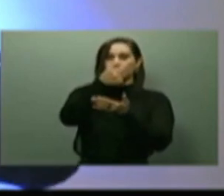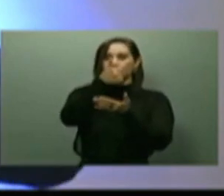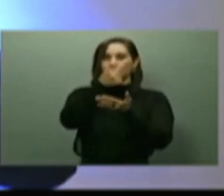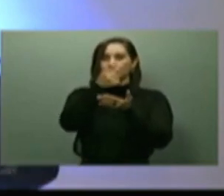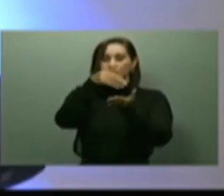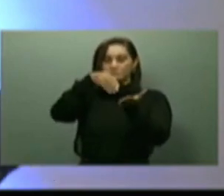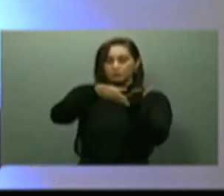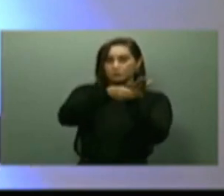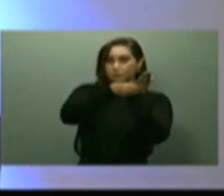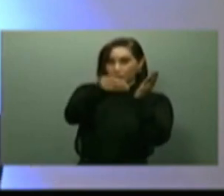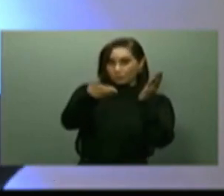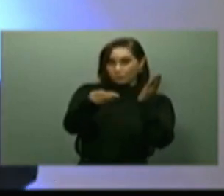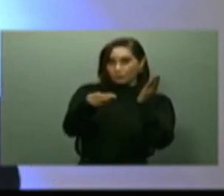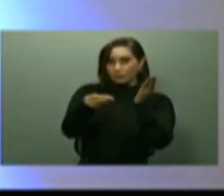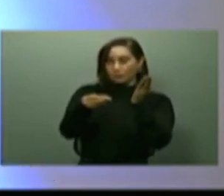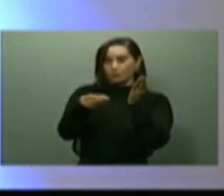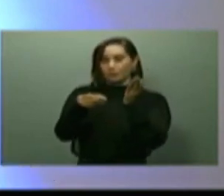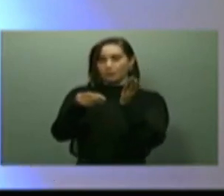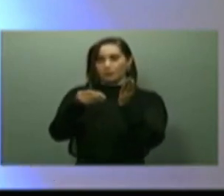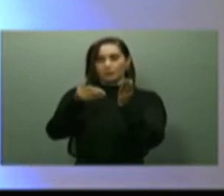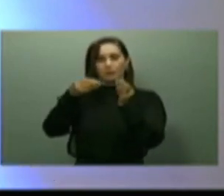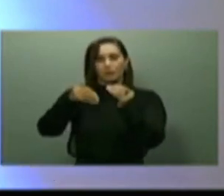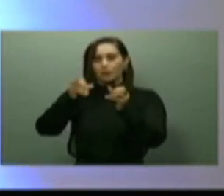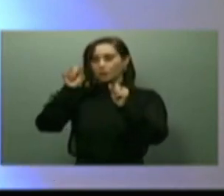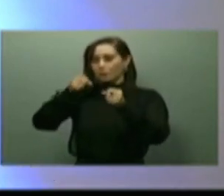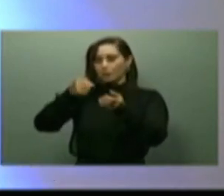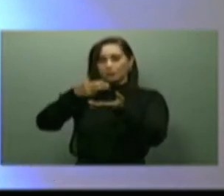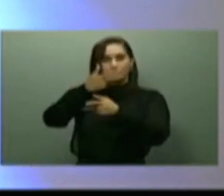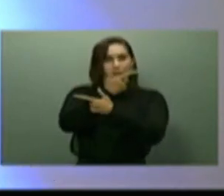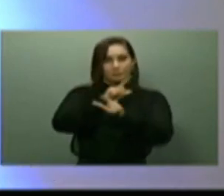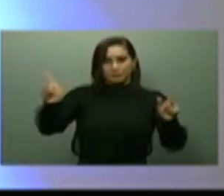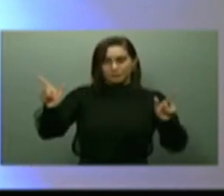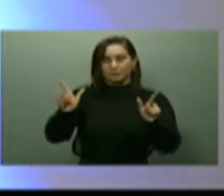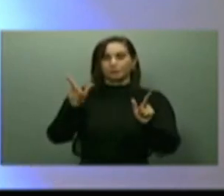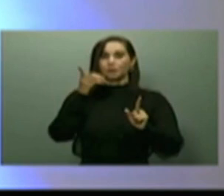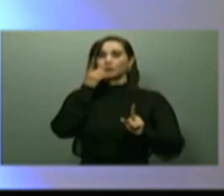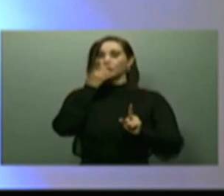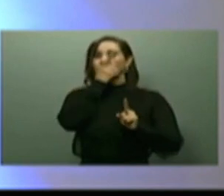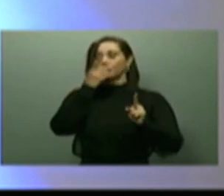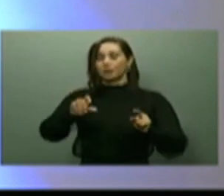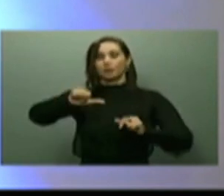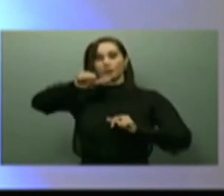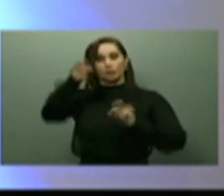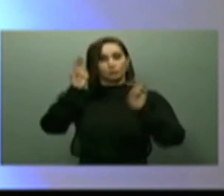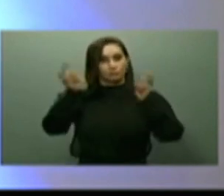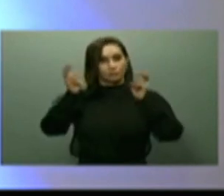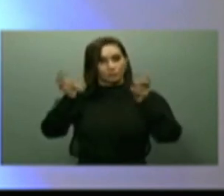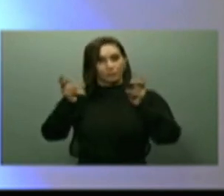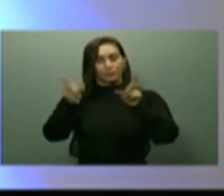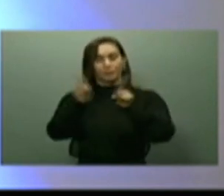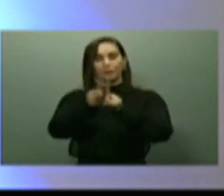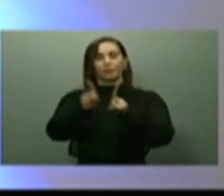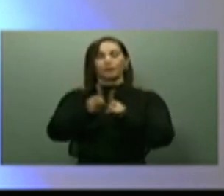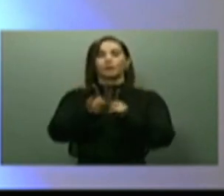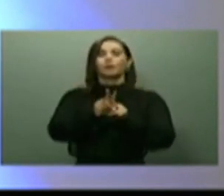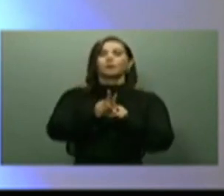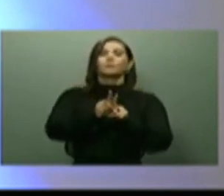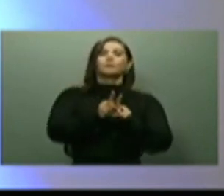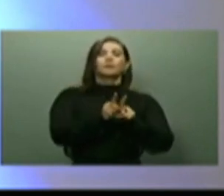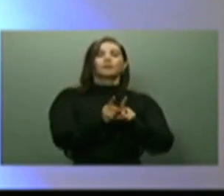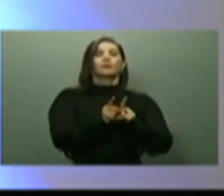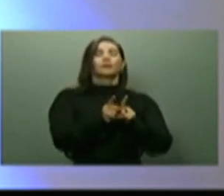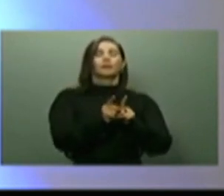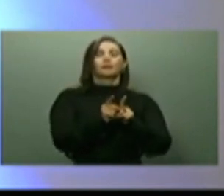para que no tengan que pagar los dominicanos, y el otro tema es ya de las